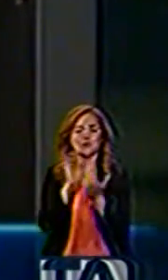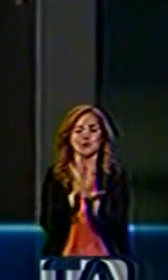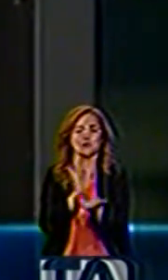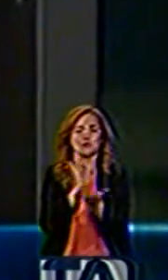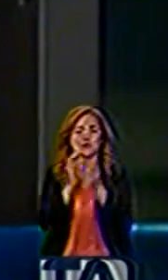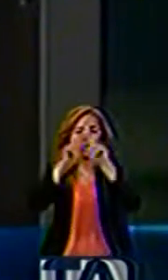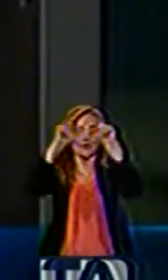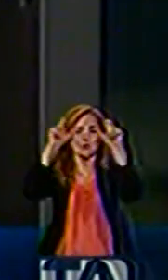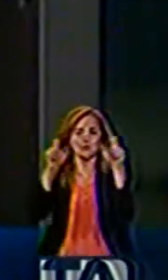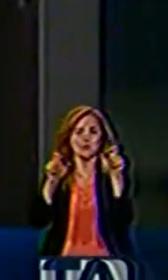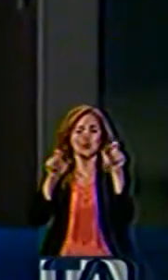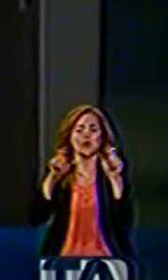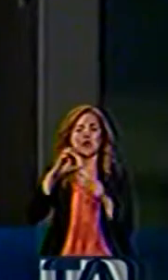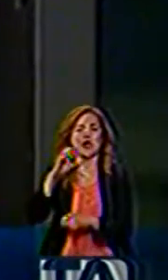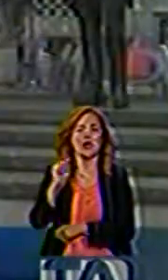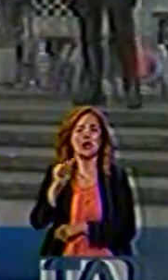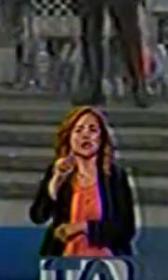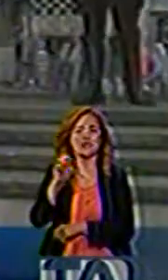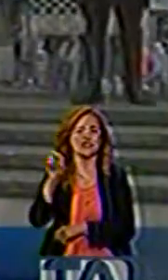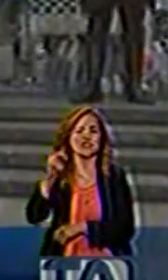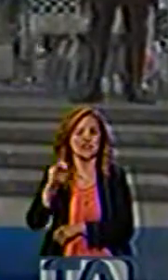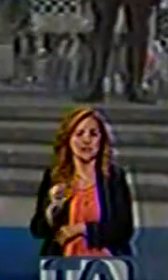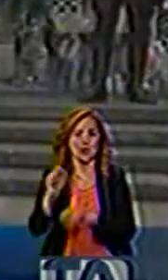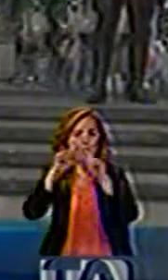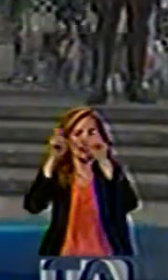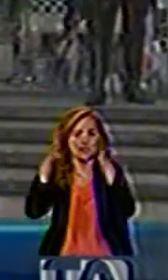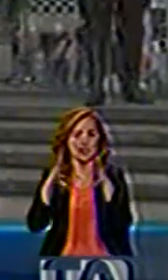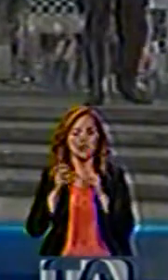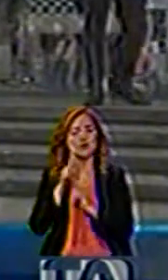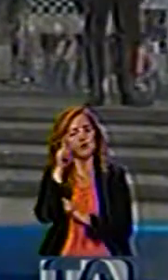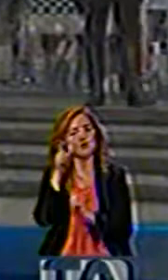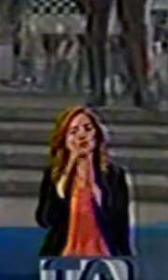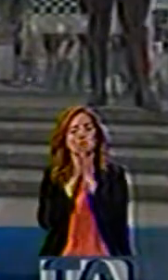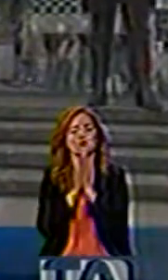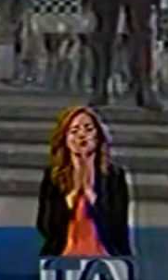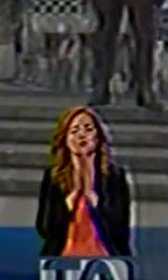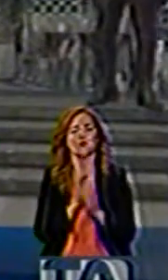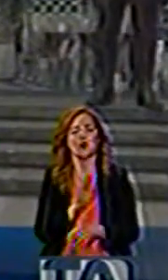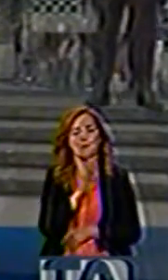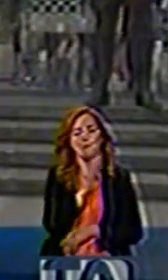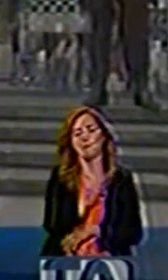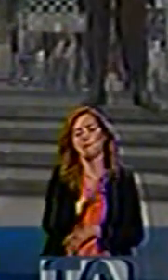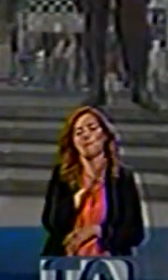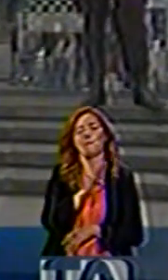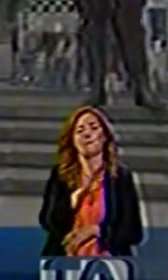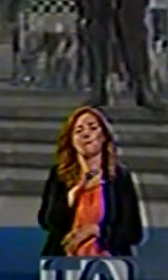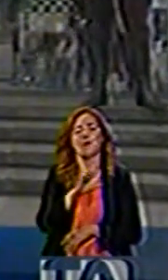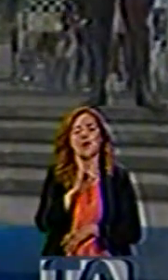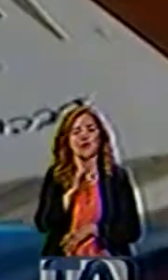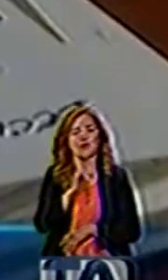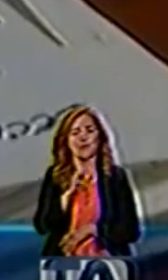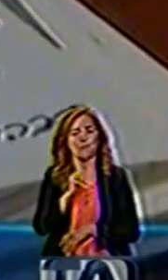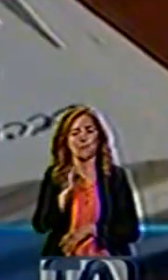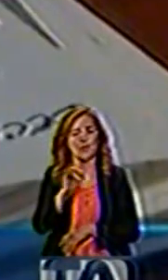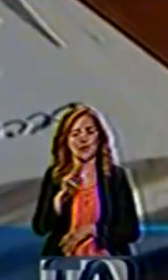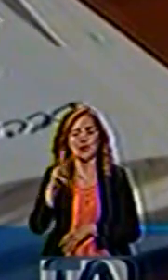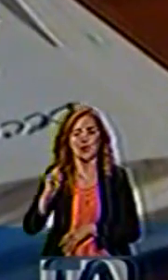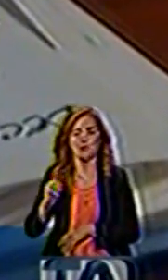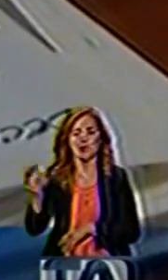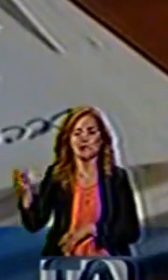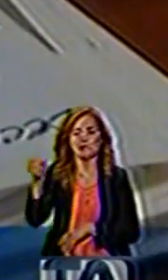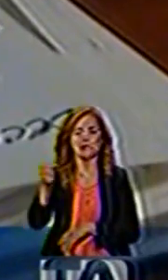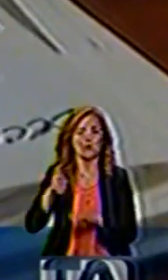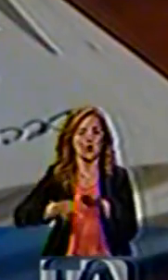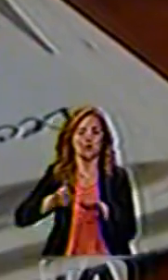del empresario Enrique Cadena. La fiscalía además ha pedido a Vladimir M. que designe también su abogado. Además, se pide que